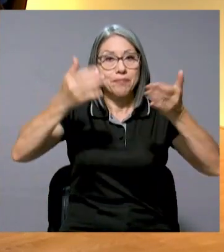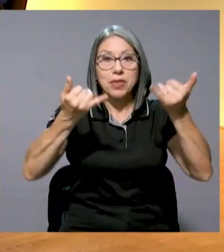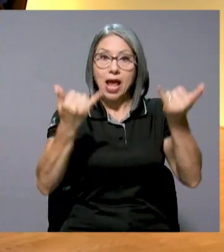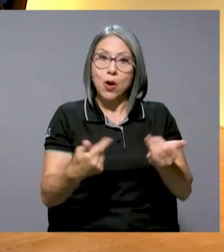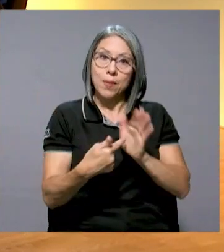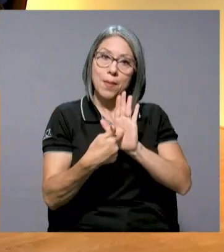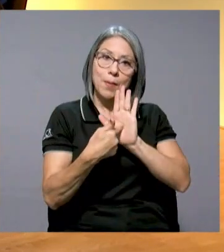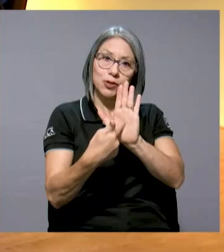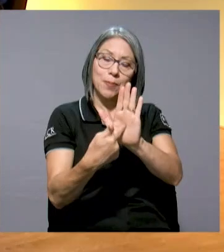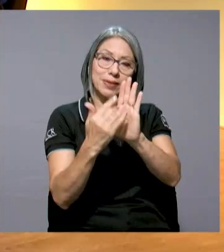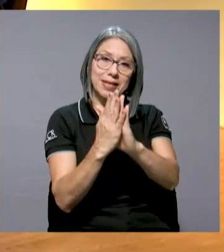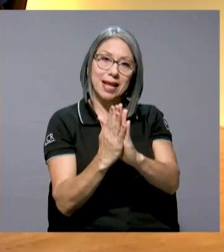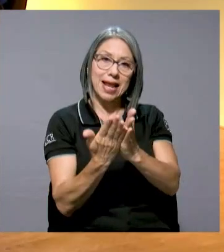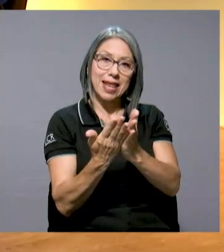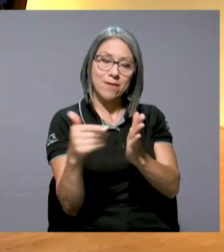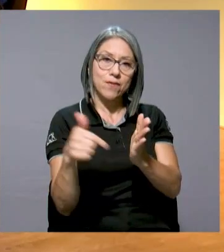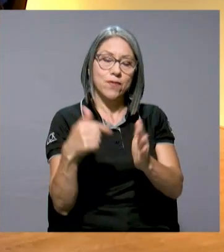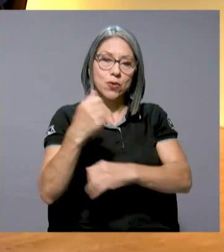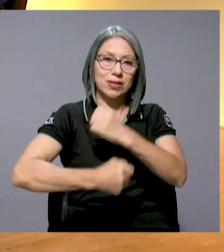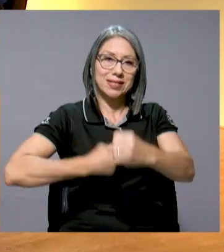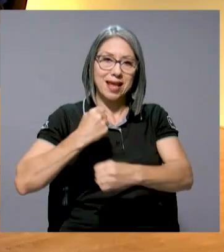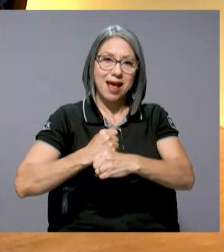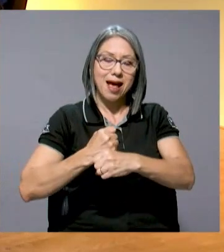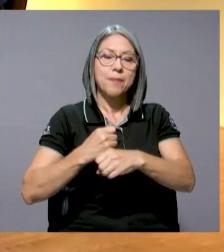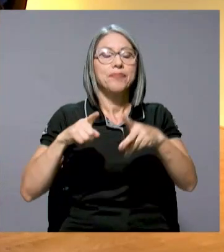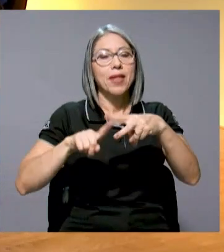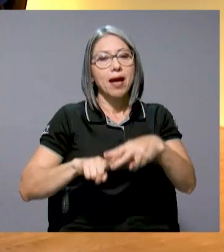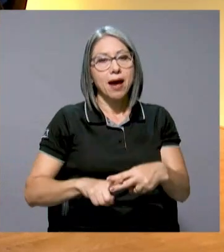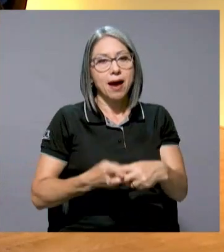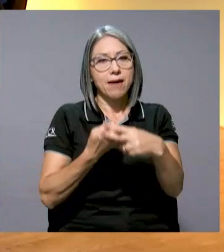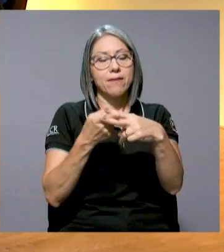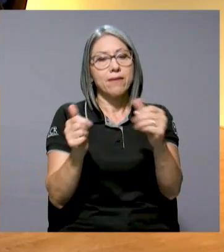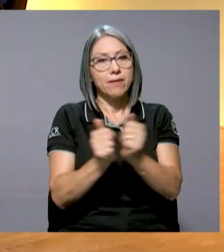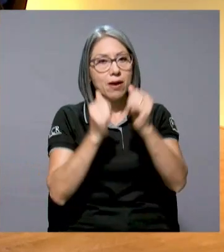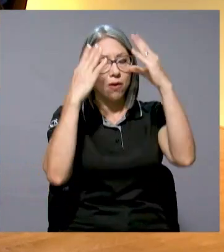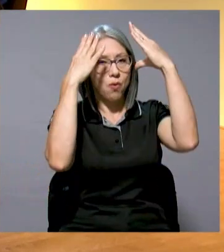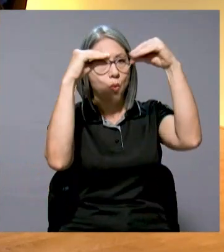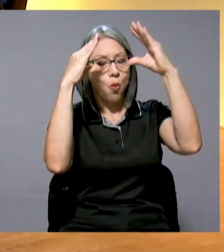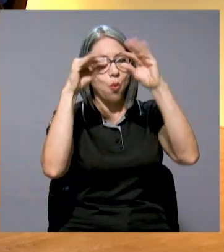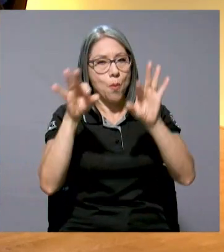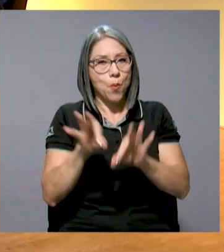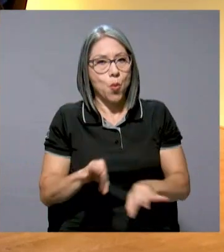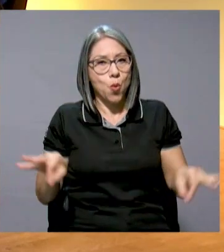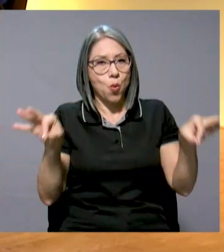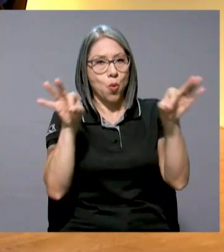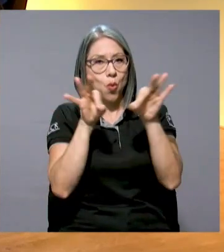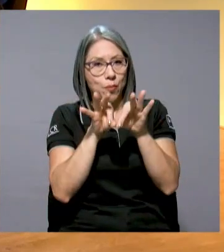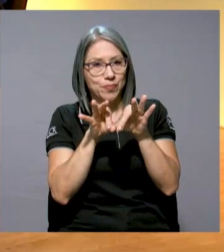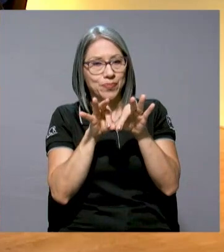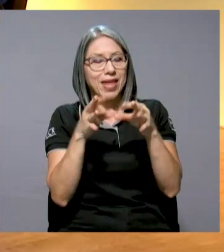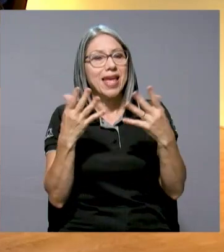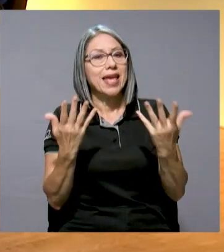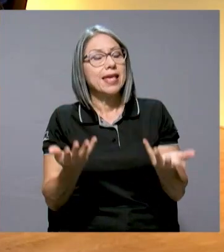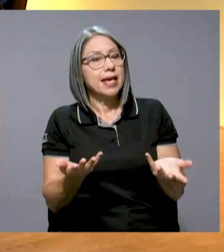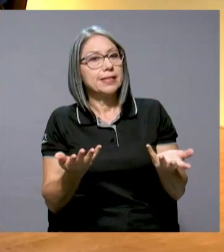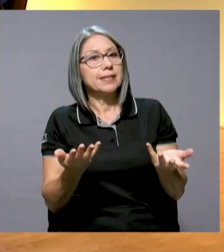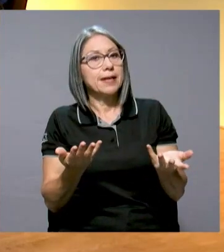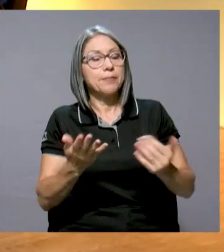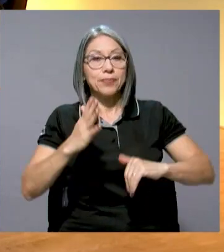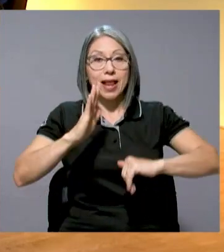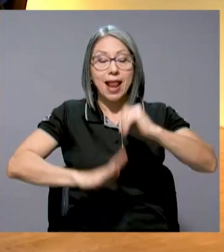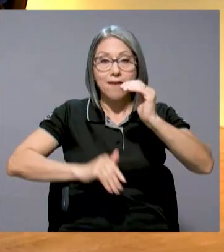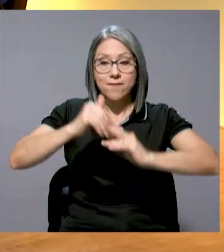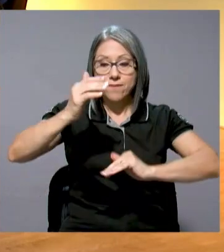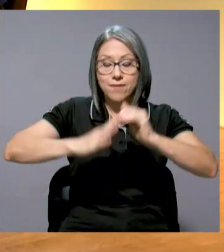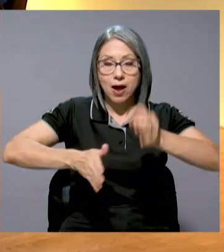presentar durante este año arranca con un dato muy importante, y es que la